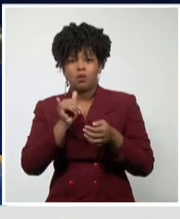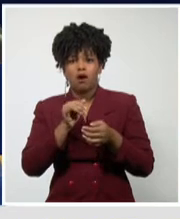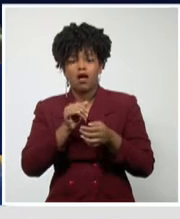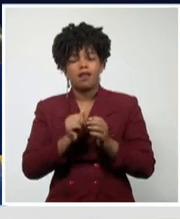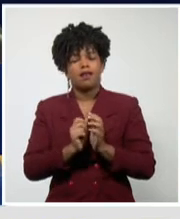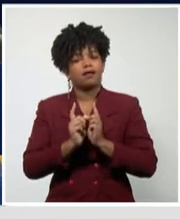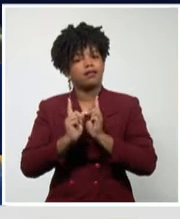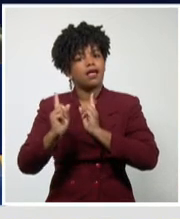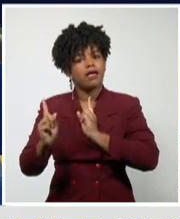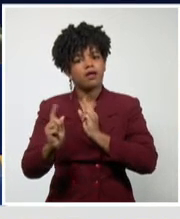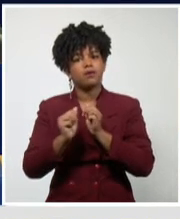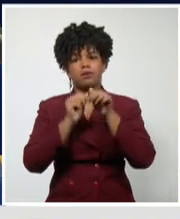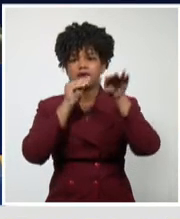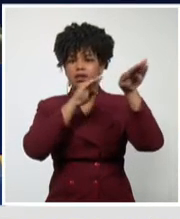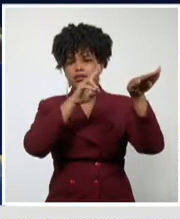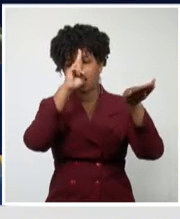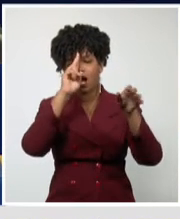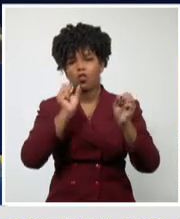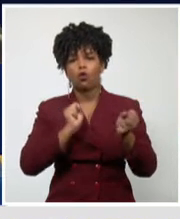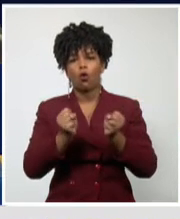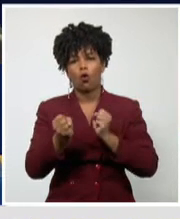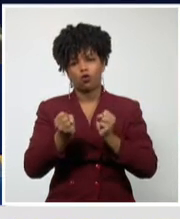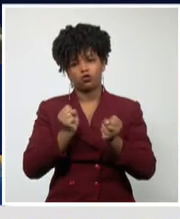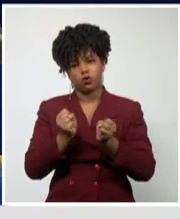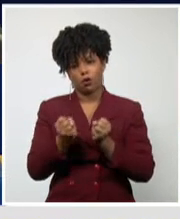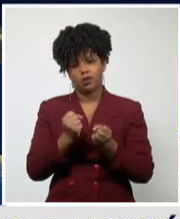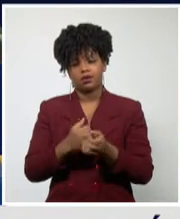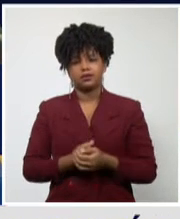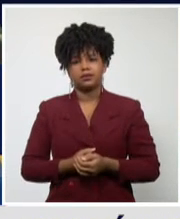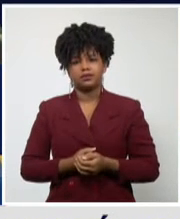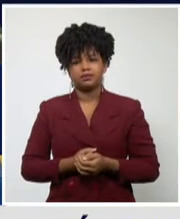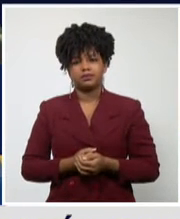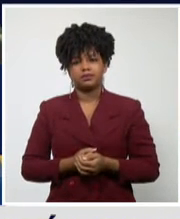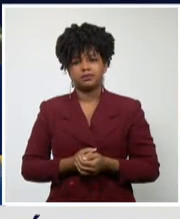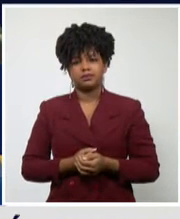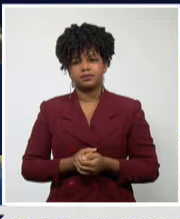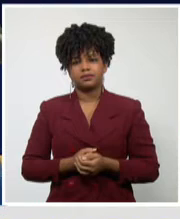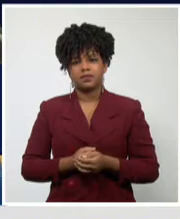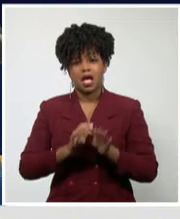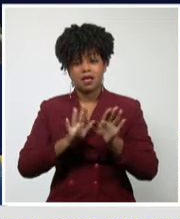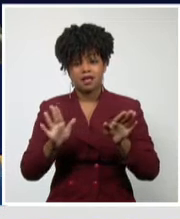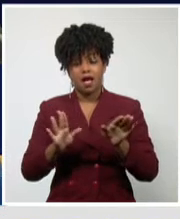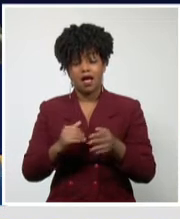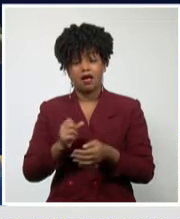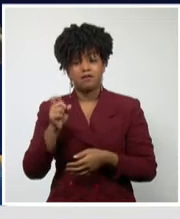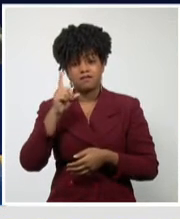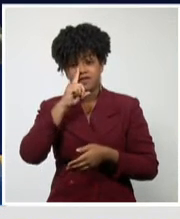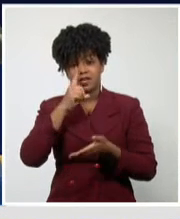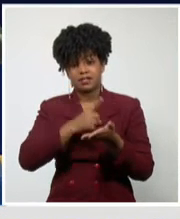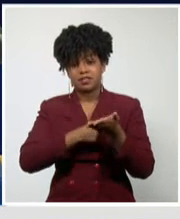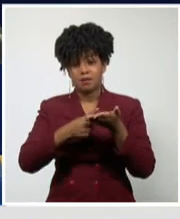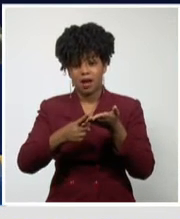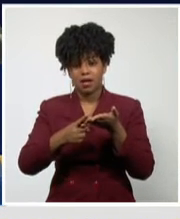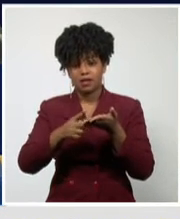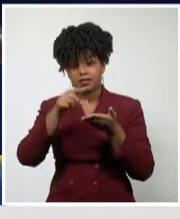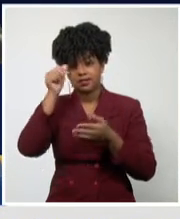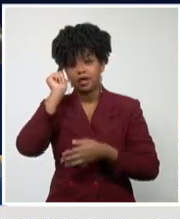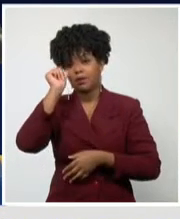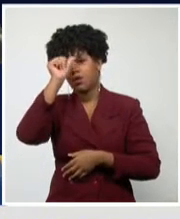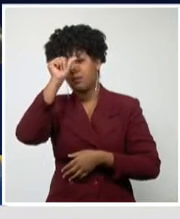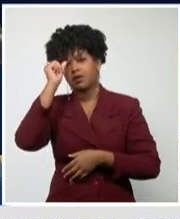foco en este sentido. Ya desde el fin de semana se viene trabajando también en